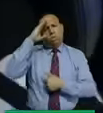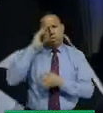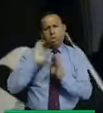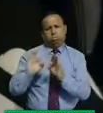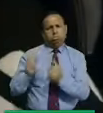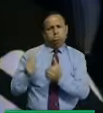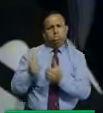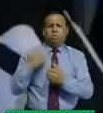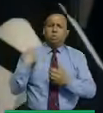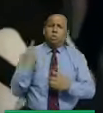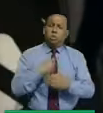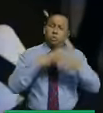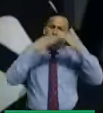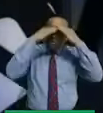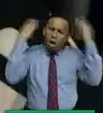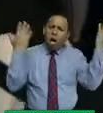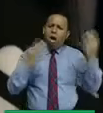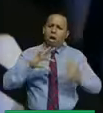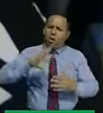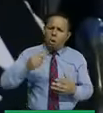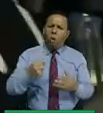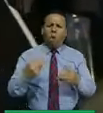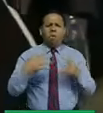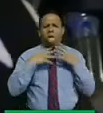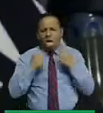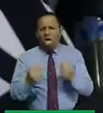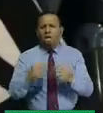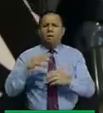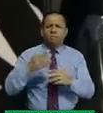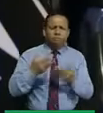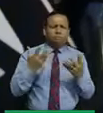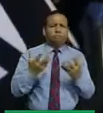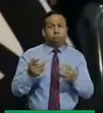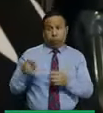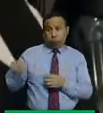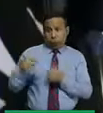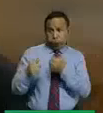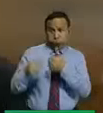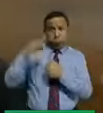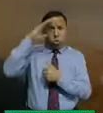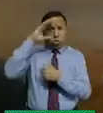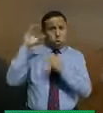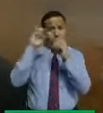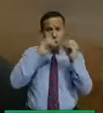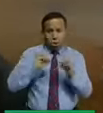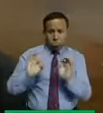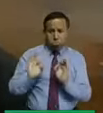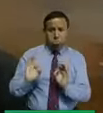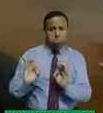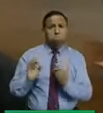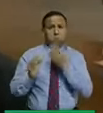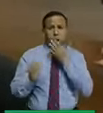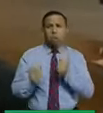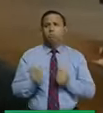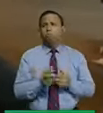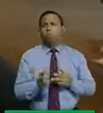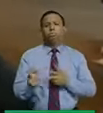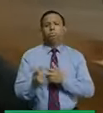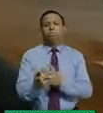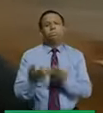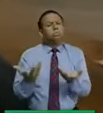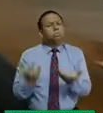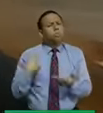tanto asalto, tanta cosa, y si se organizan así está muy bien. Uno no viaja más tranquilo por las